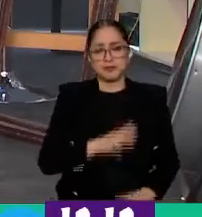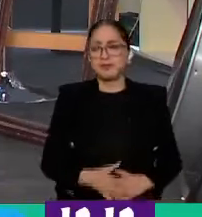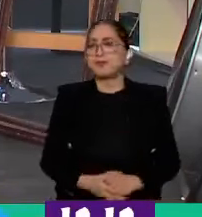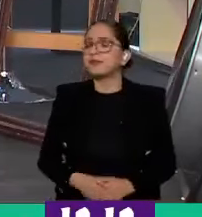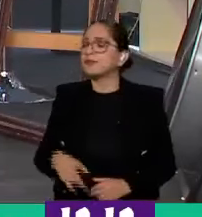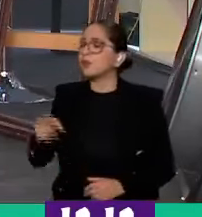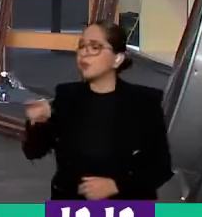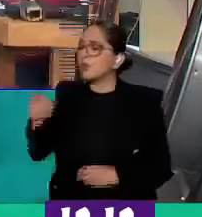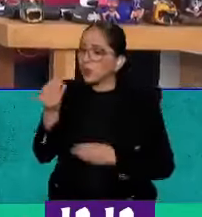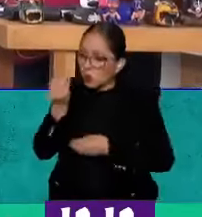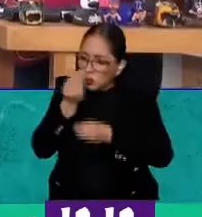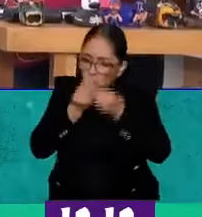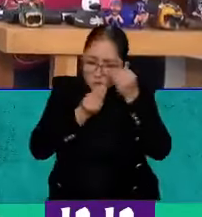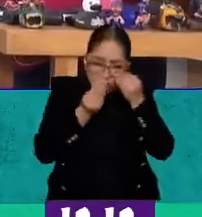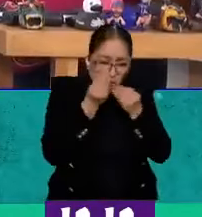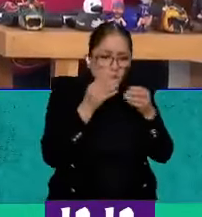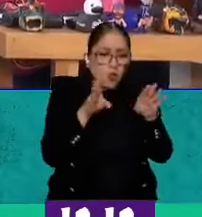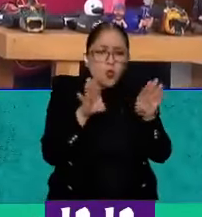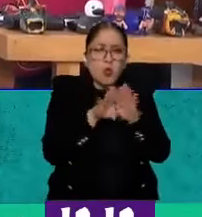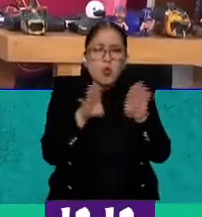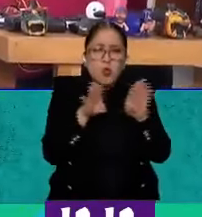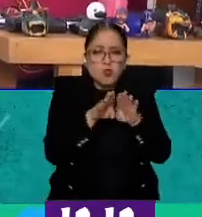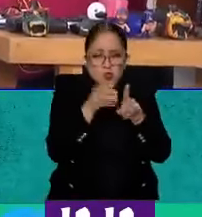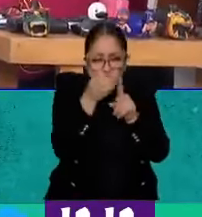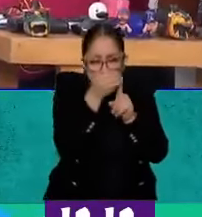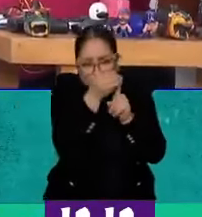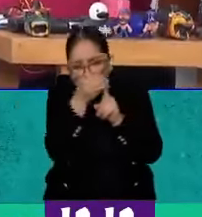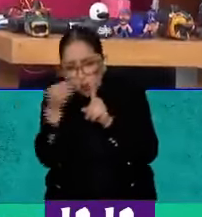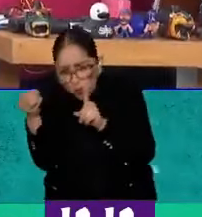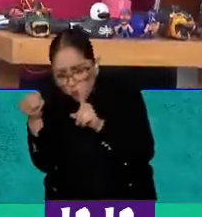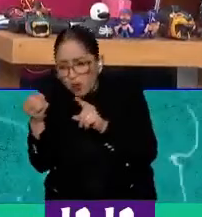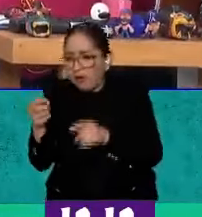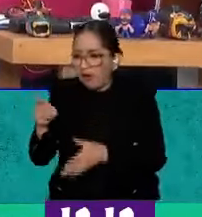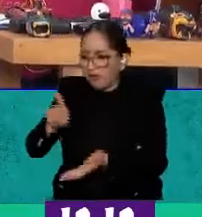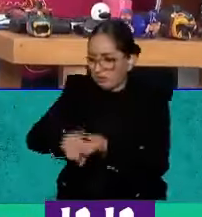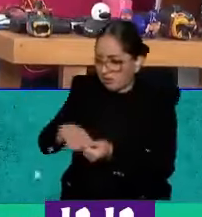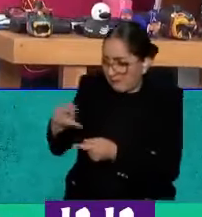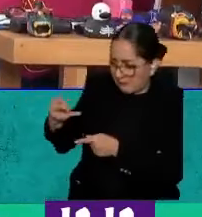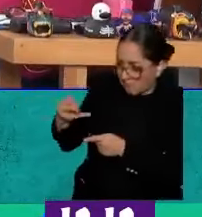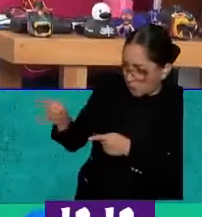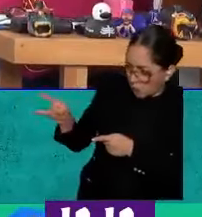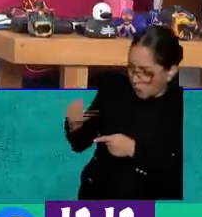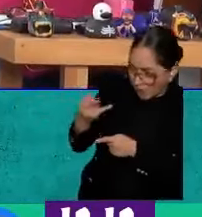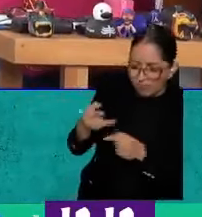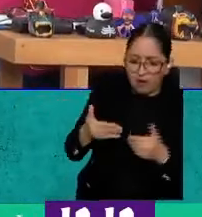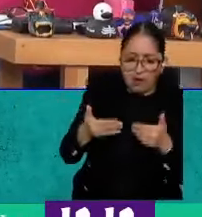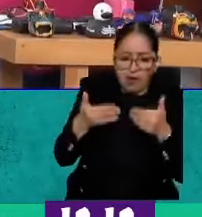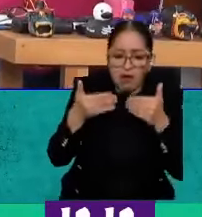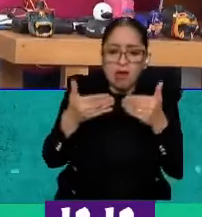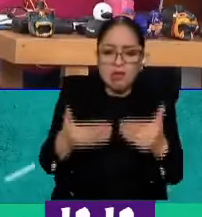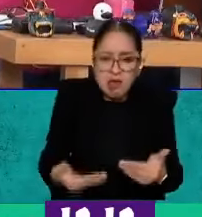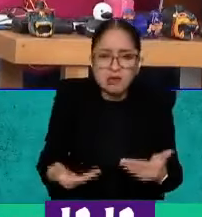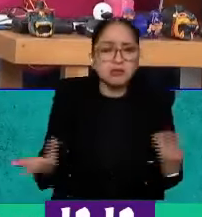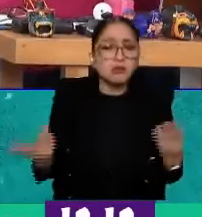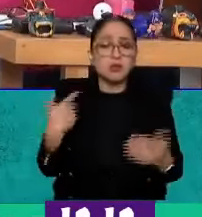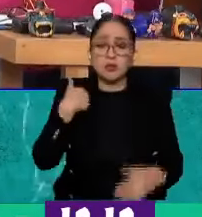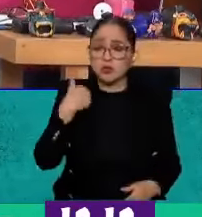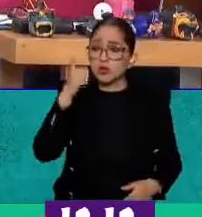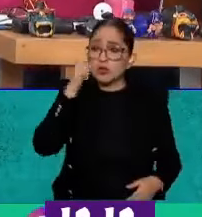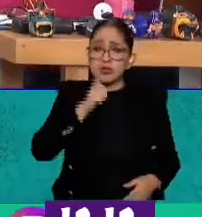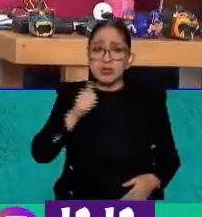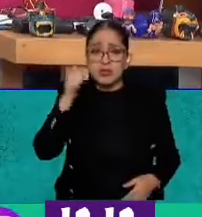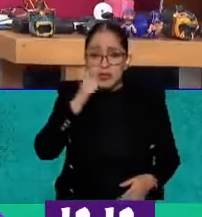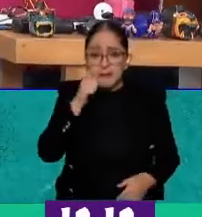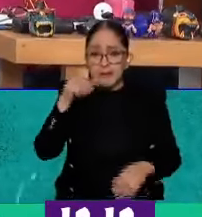acomodar los alimentos en el refri, Chavita? ¿Qué va en la puerta? ¿Qué va atrás? ¿Qué va? Tú dinos, tú dinos. Yo me los acomodo enfrente